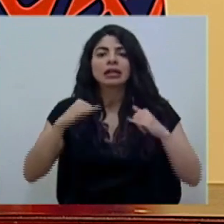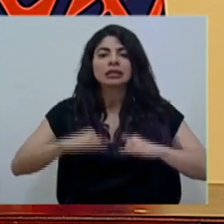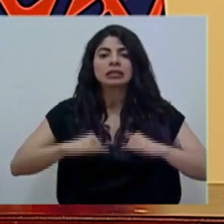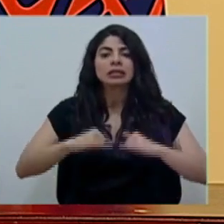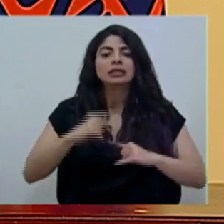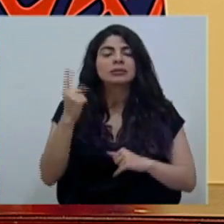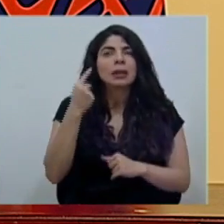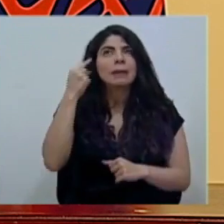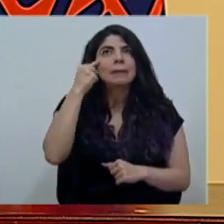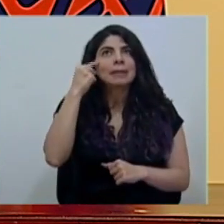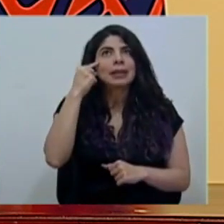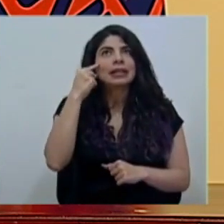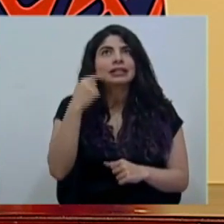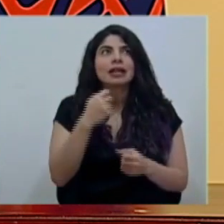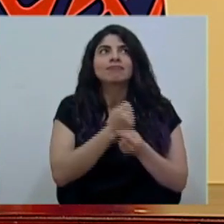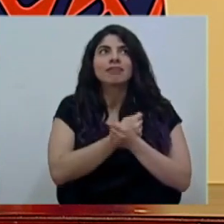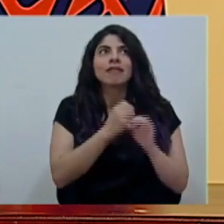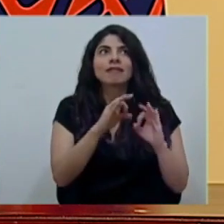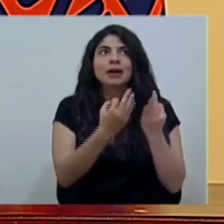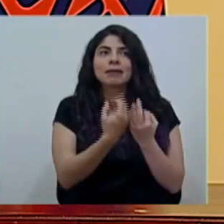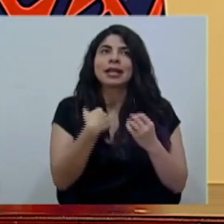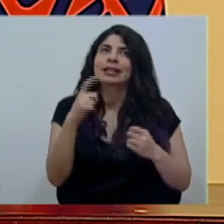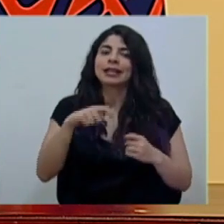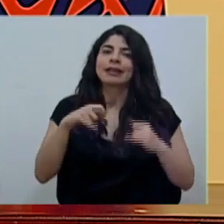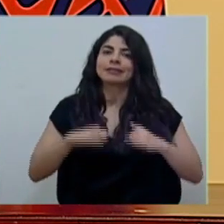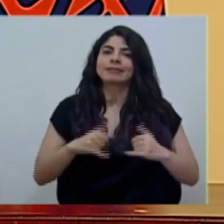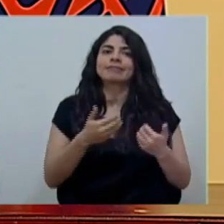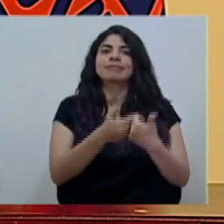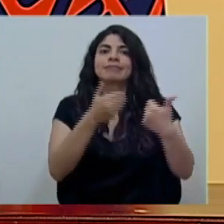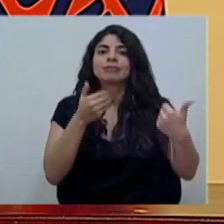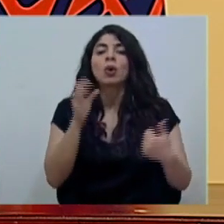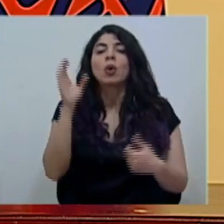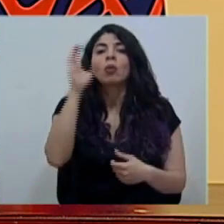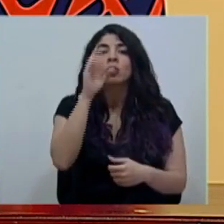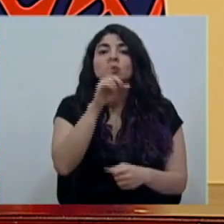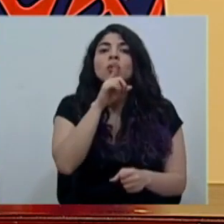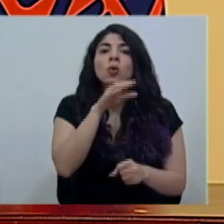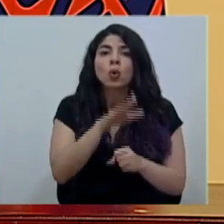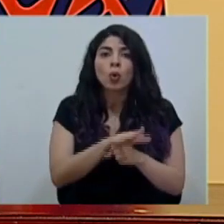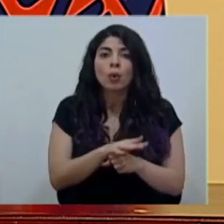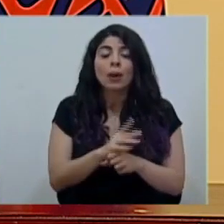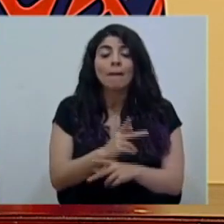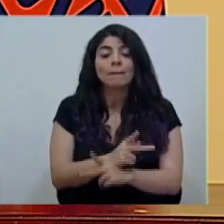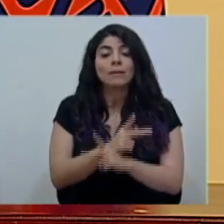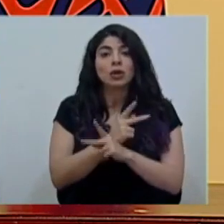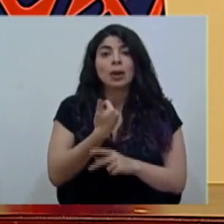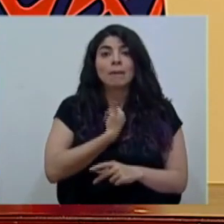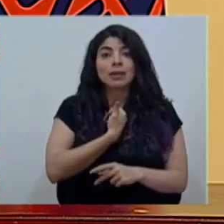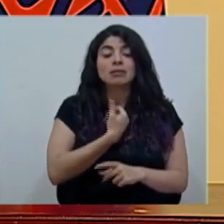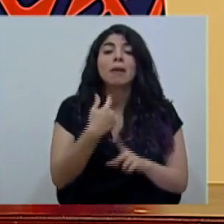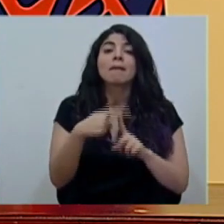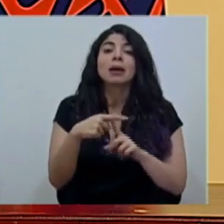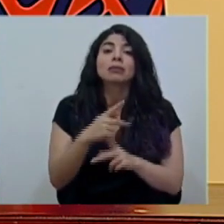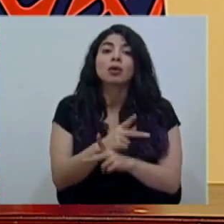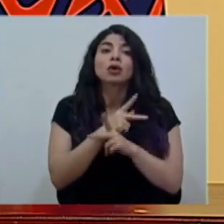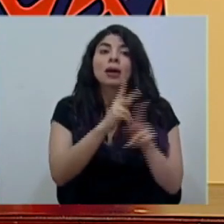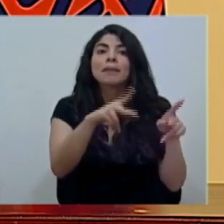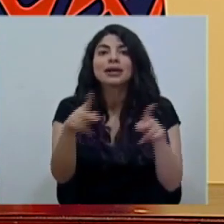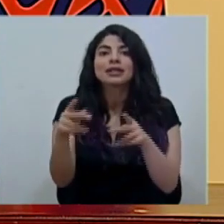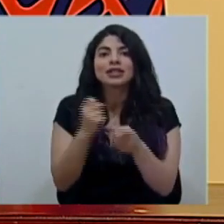pensando en sus seres queridos y tratando de protegerse a sí mismos y a todos los que aman.